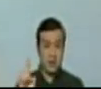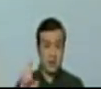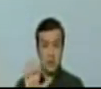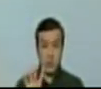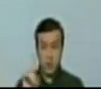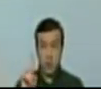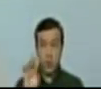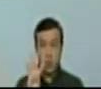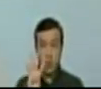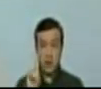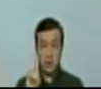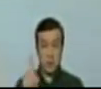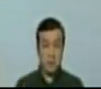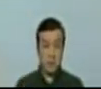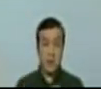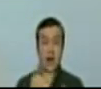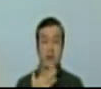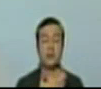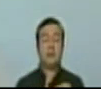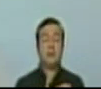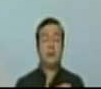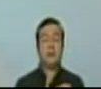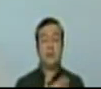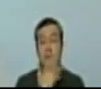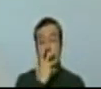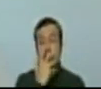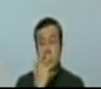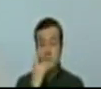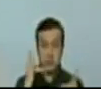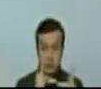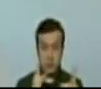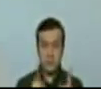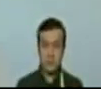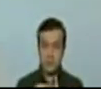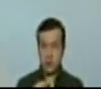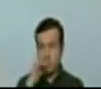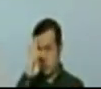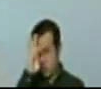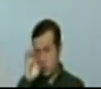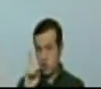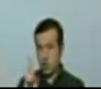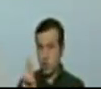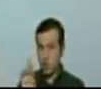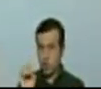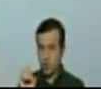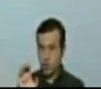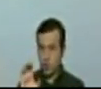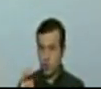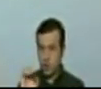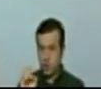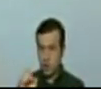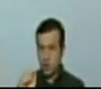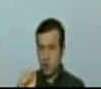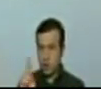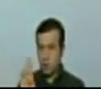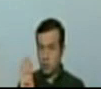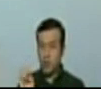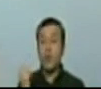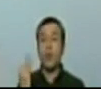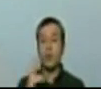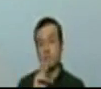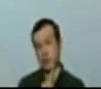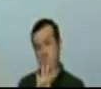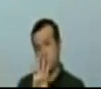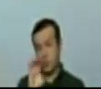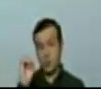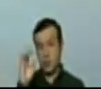41 camas de terapia intensiva. Y en el caso del Teodoro Maldonado, que acaba de anunciar el doctor Falconi, tendremos al corto plazo 250